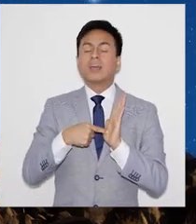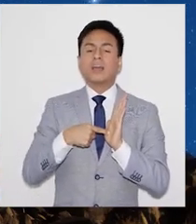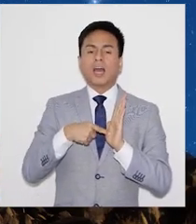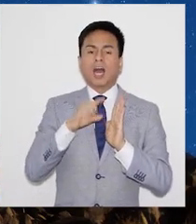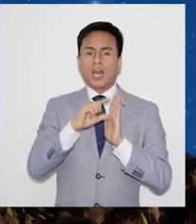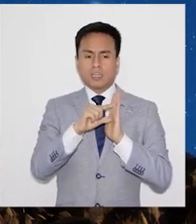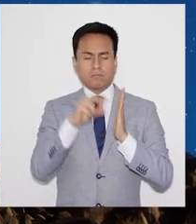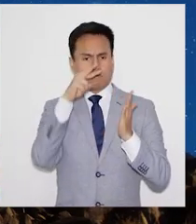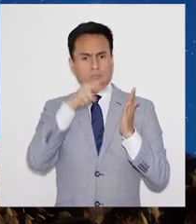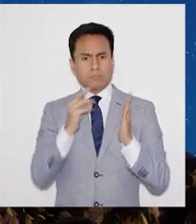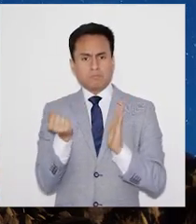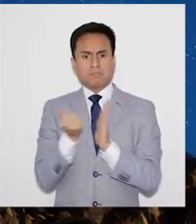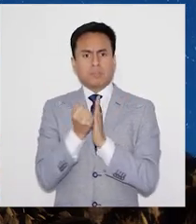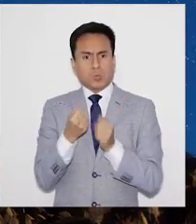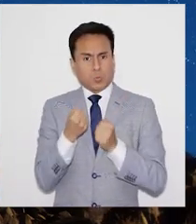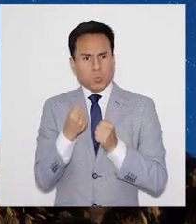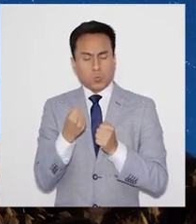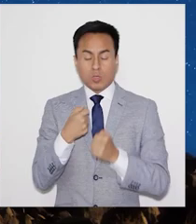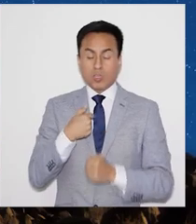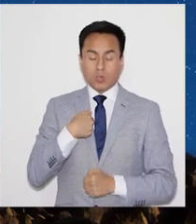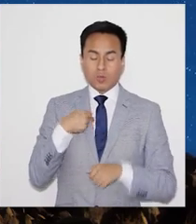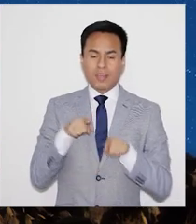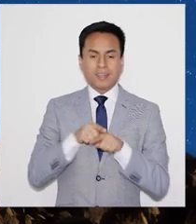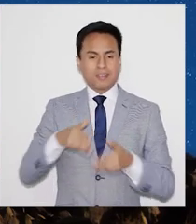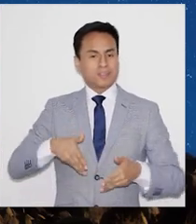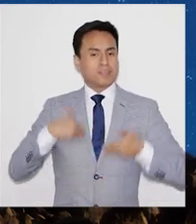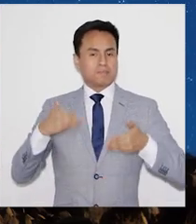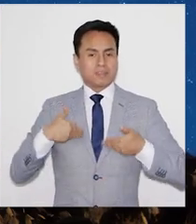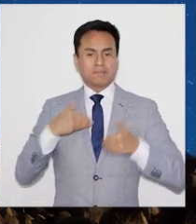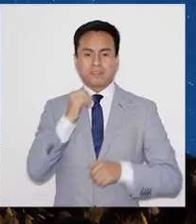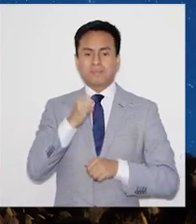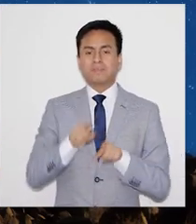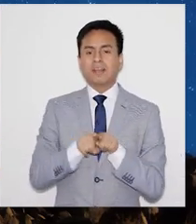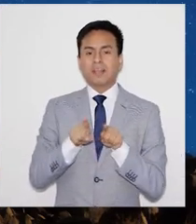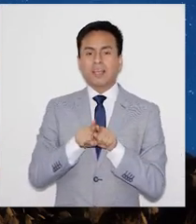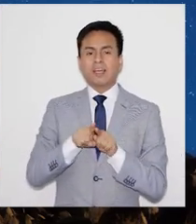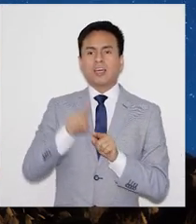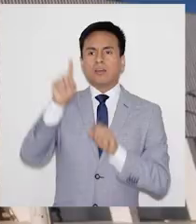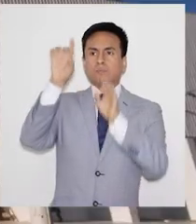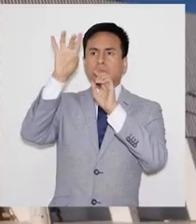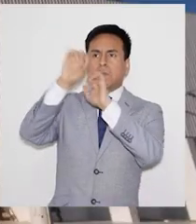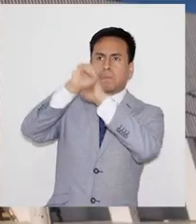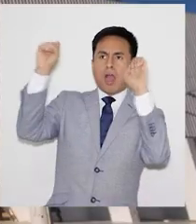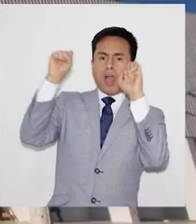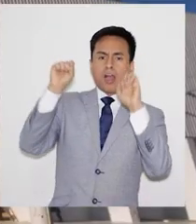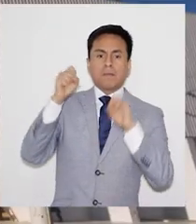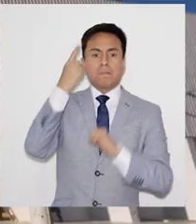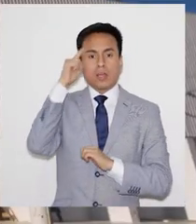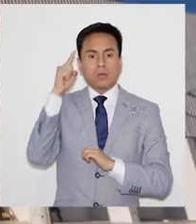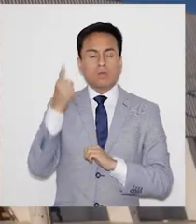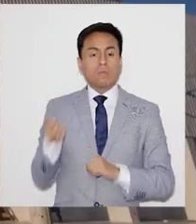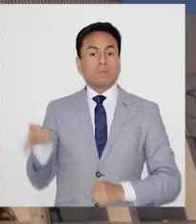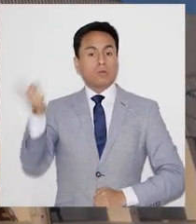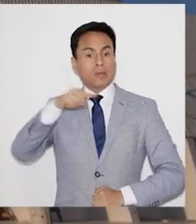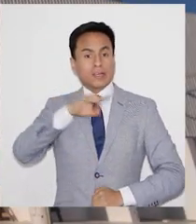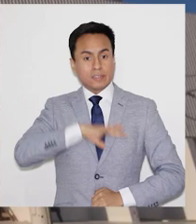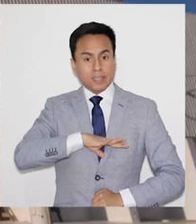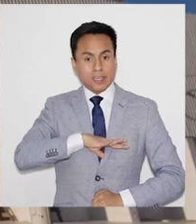tuvo cierto impacto, y bueno, yo me entusiasmé mucho con la supernova, pero al volver a